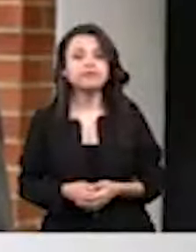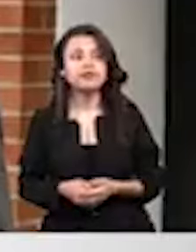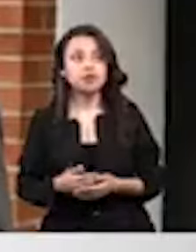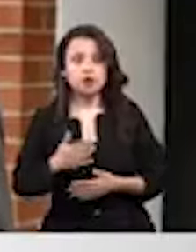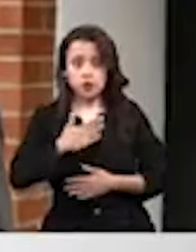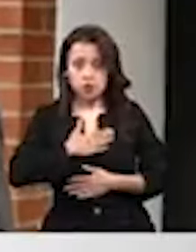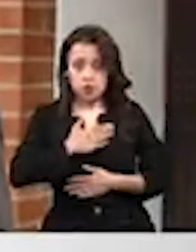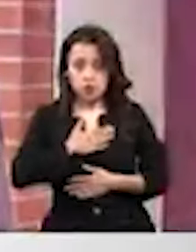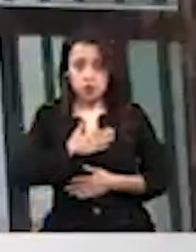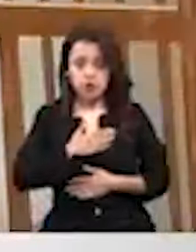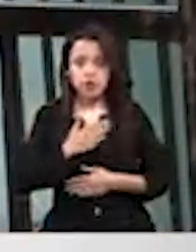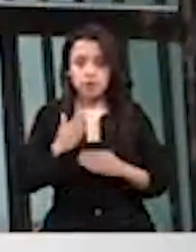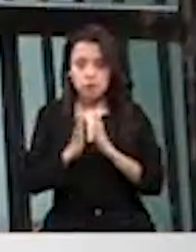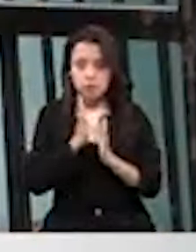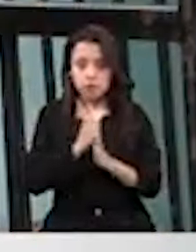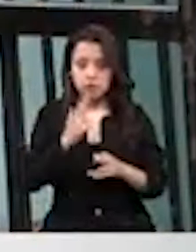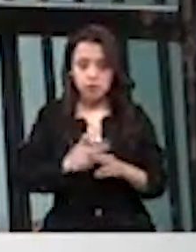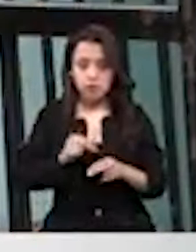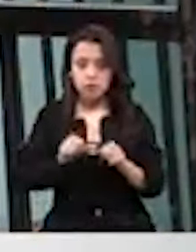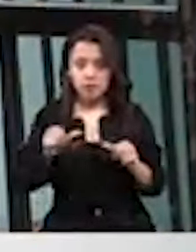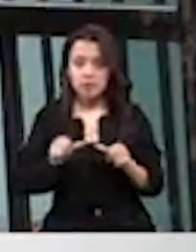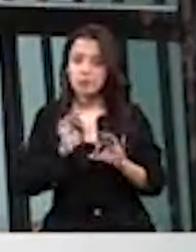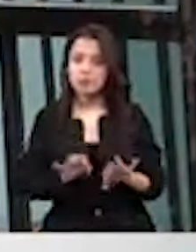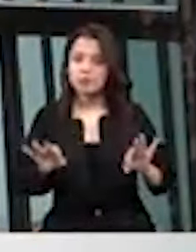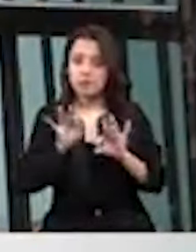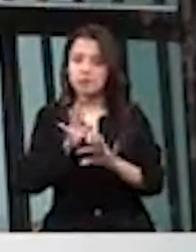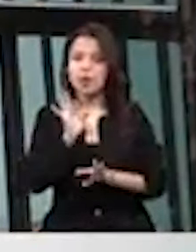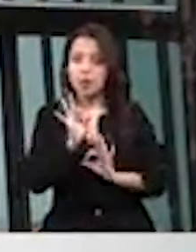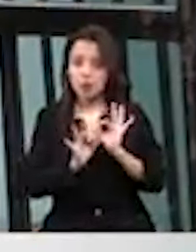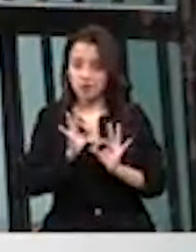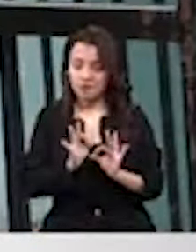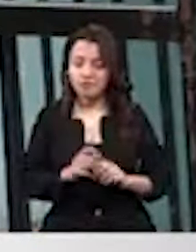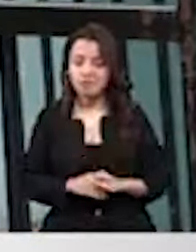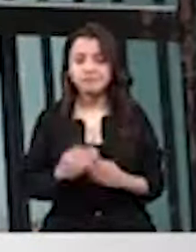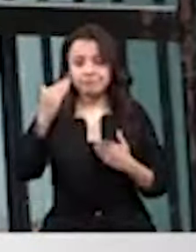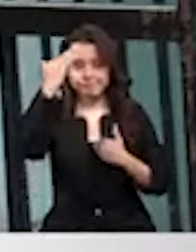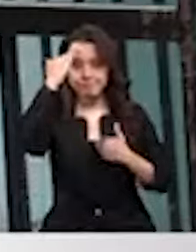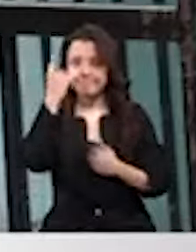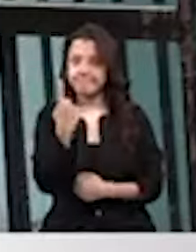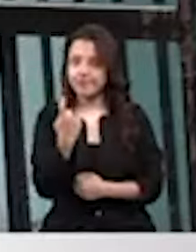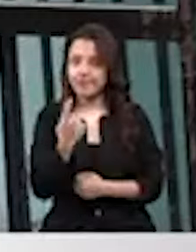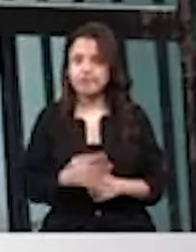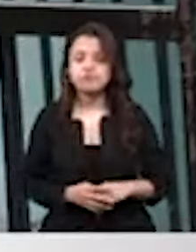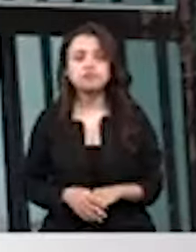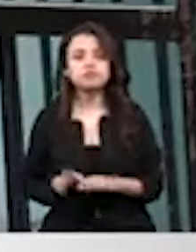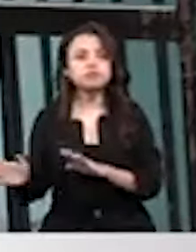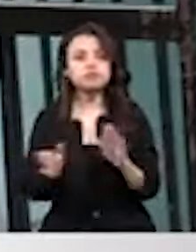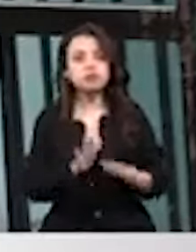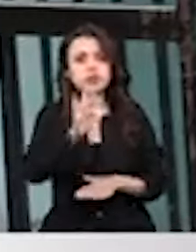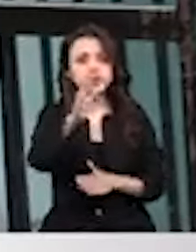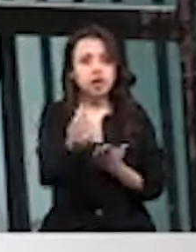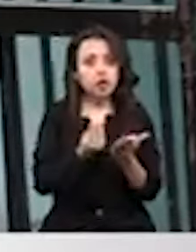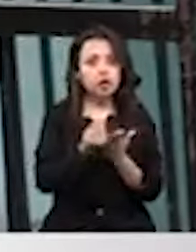que es conservar nuestros datos personales. Otro de los beneficios con este nuevo sistema es que algunos ciudadanos que cumplan ciertos requisitos pueden